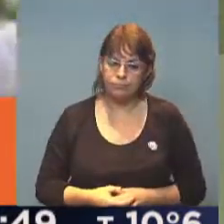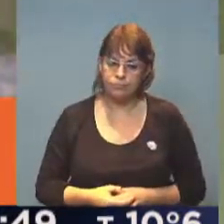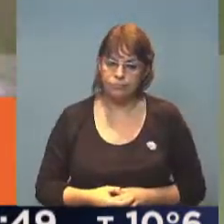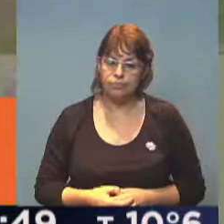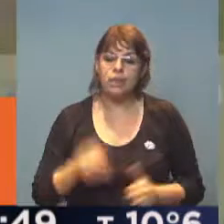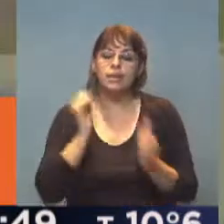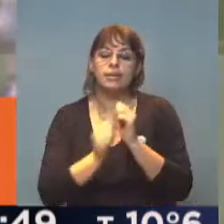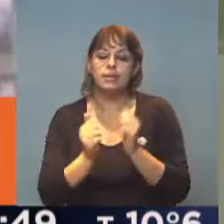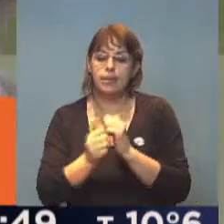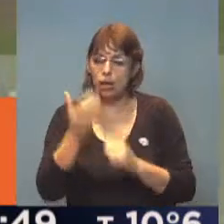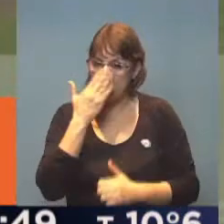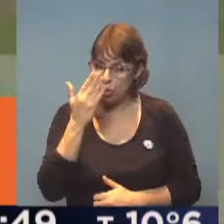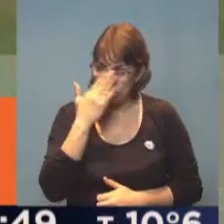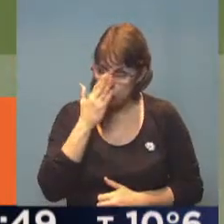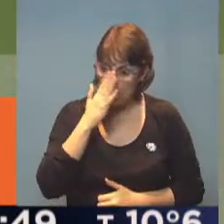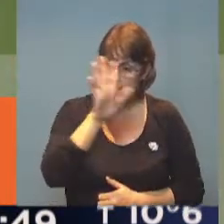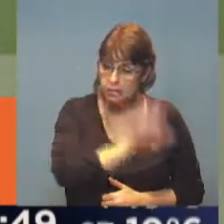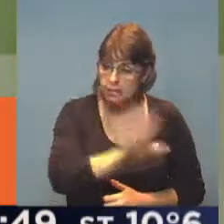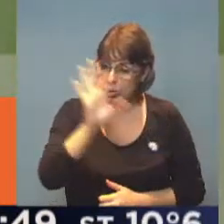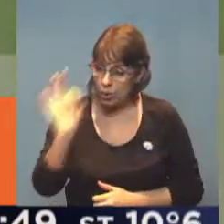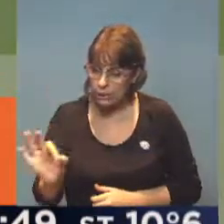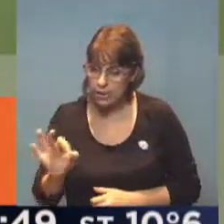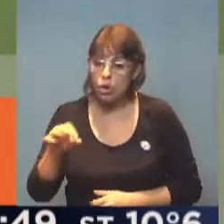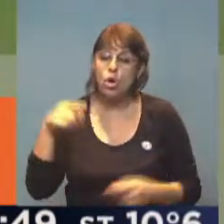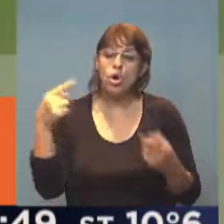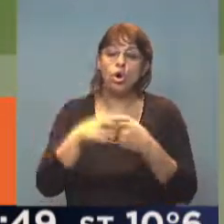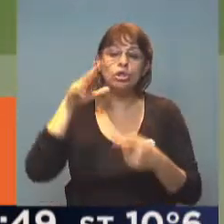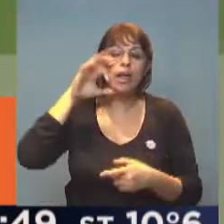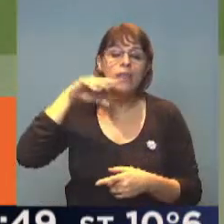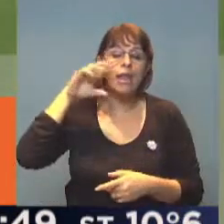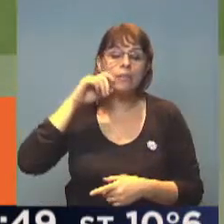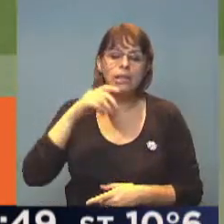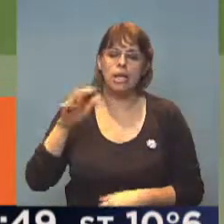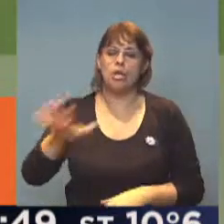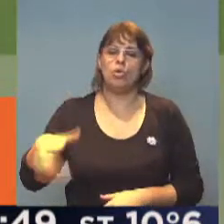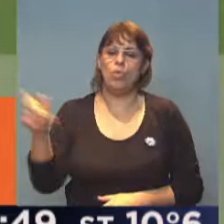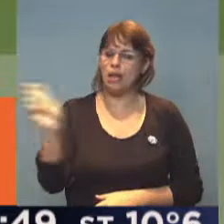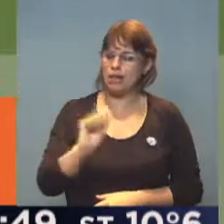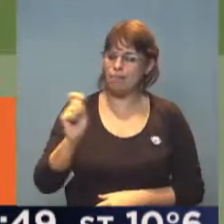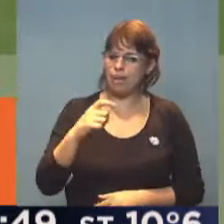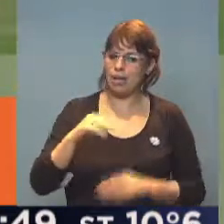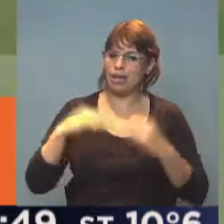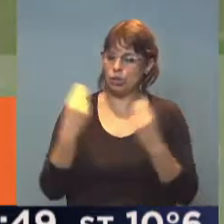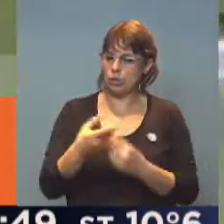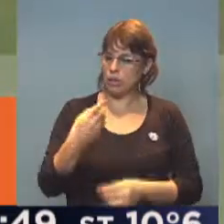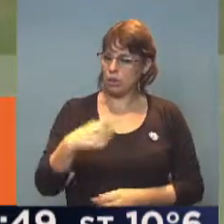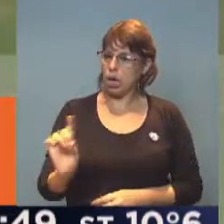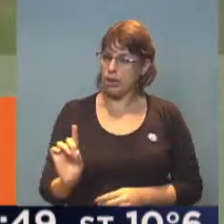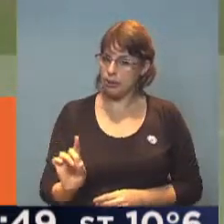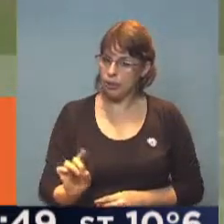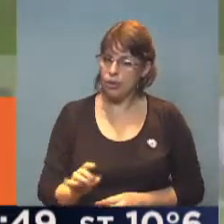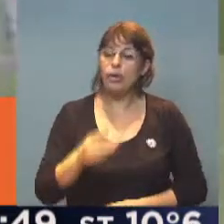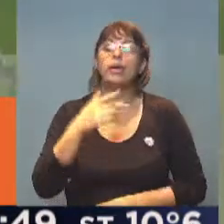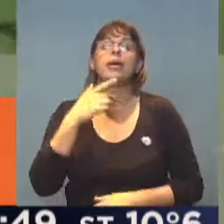Central Córdoba goleó 5-0 a Dálmine en Campana. Rarísimo este resultado. Más que el Violeta